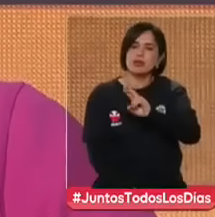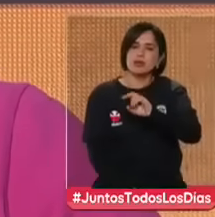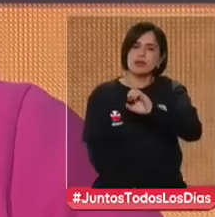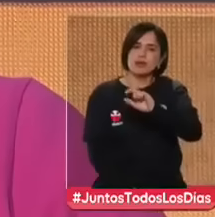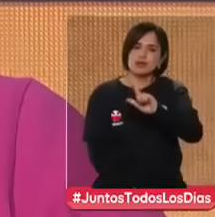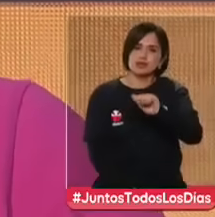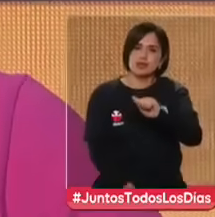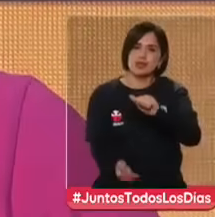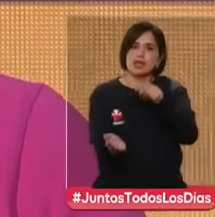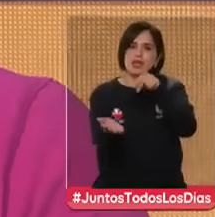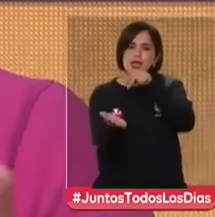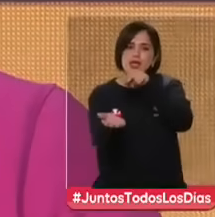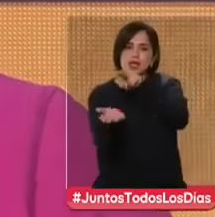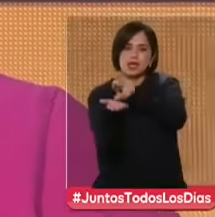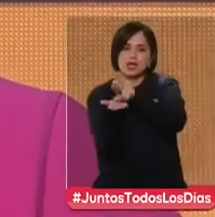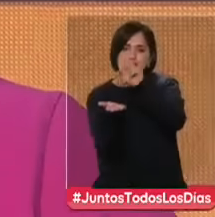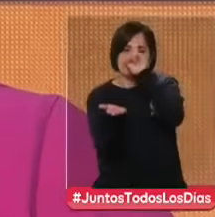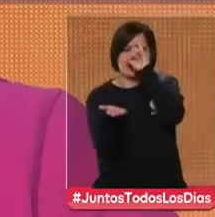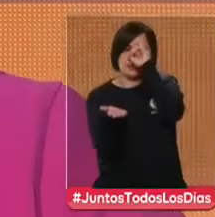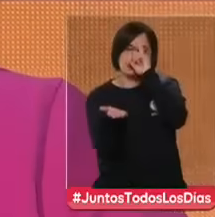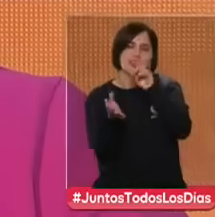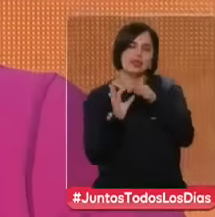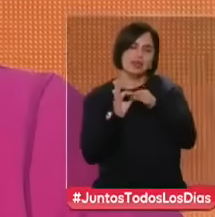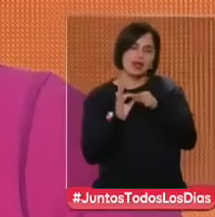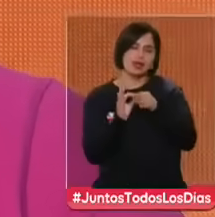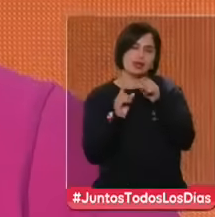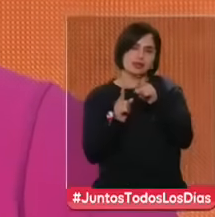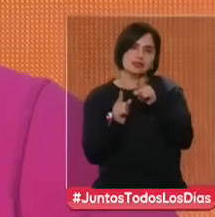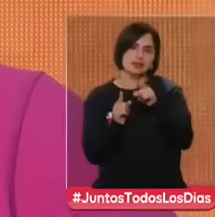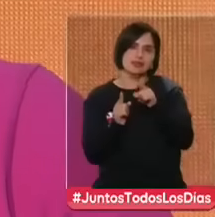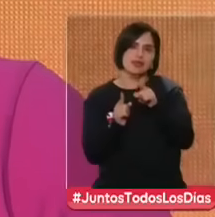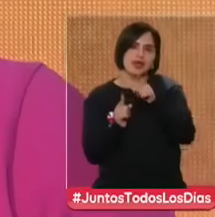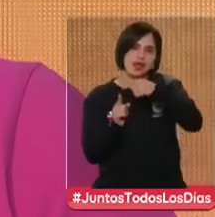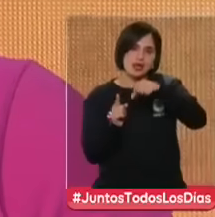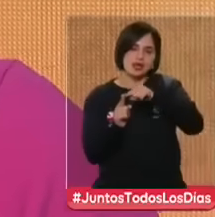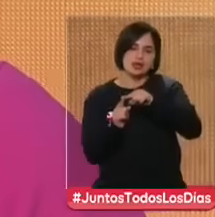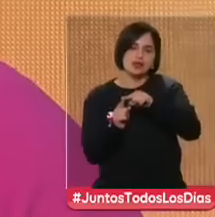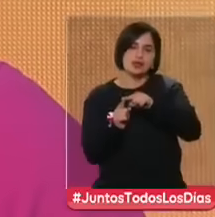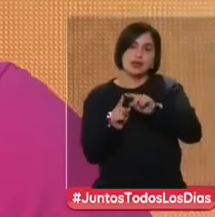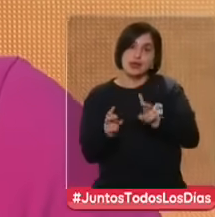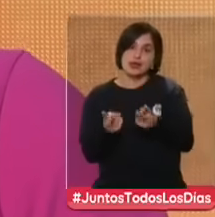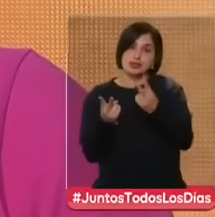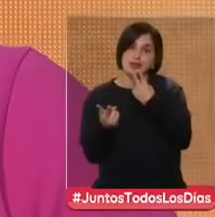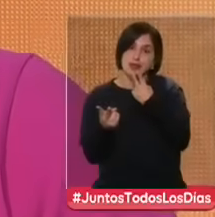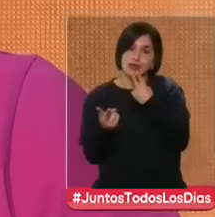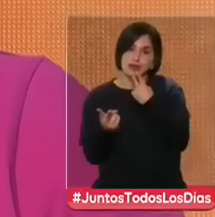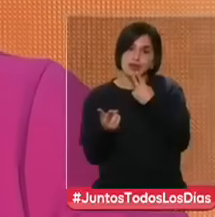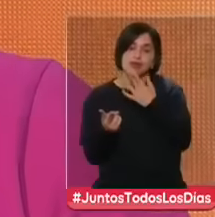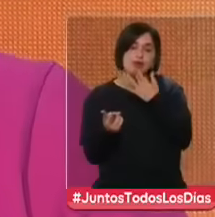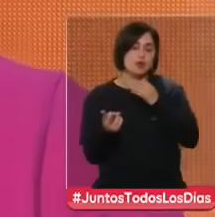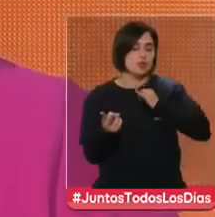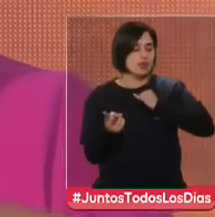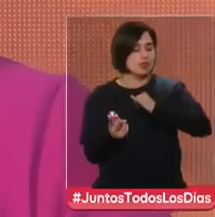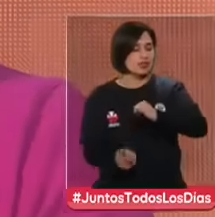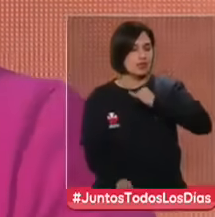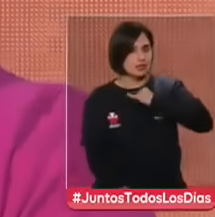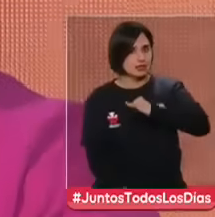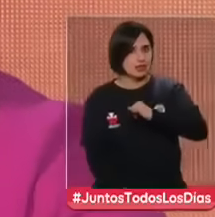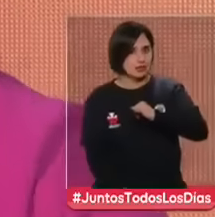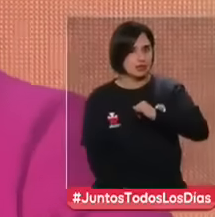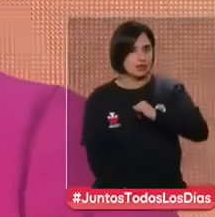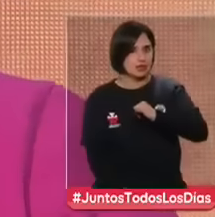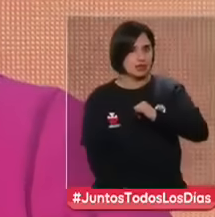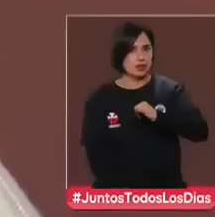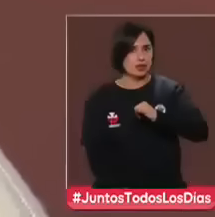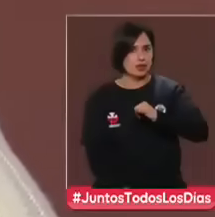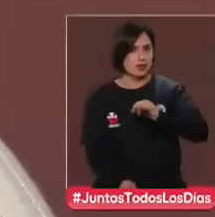hospital. Quiero agradecerle al hospital Carlos Van Buren, que le salvó la vida a mi hija, porque siempre estuvieron antes de